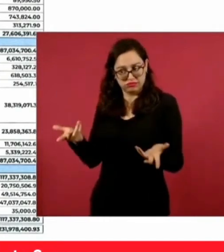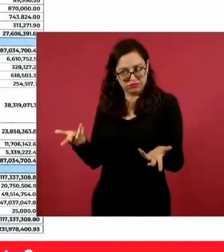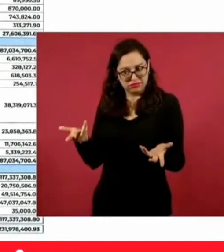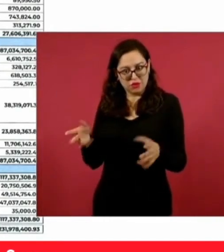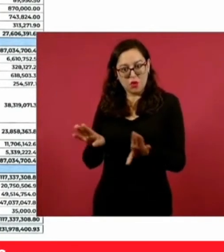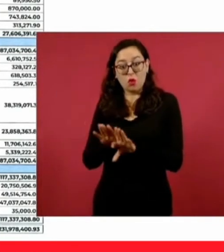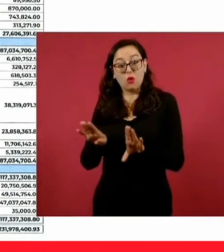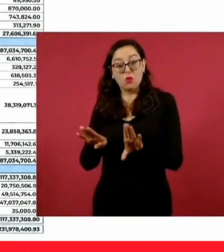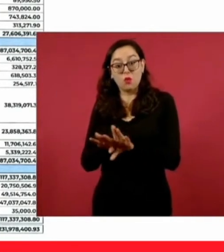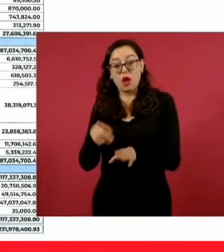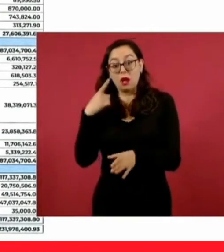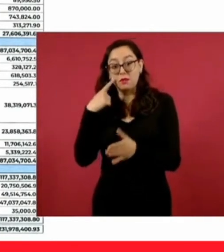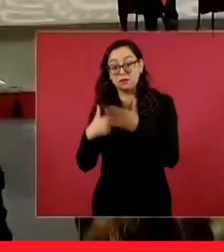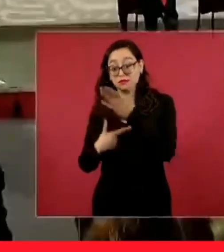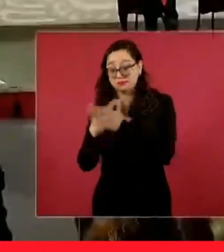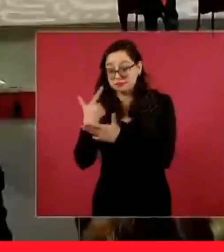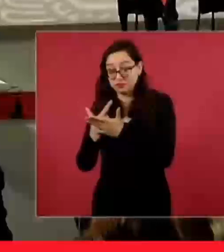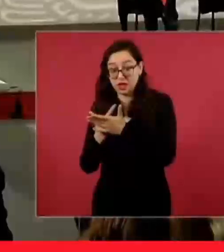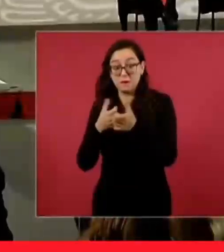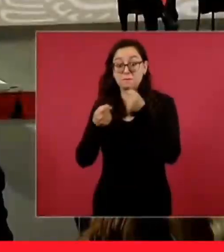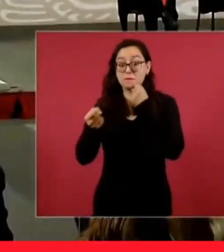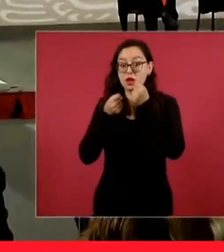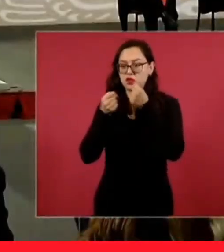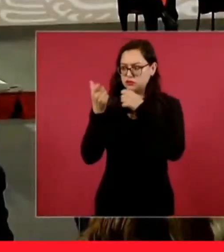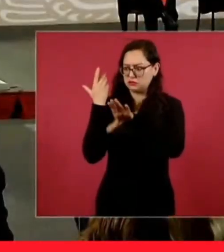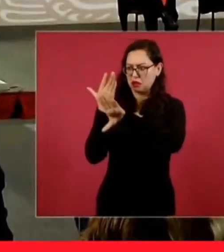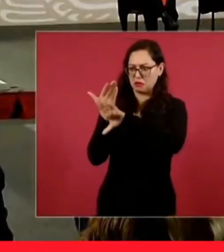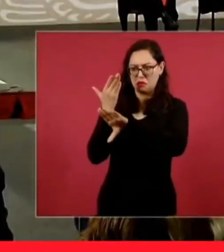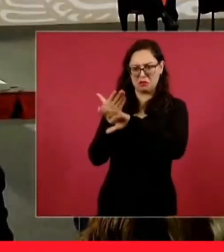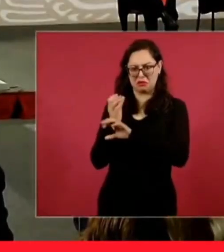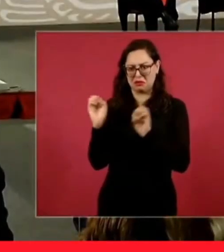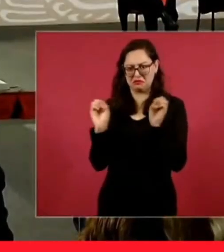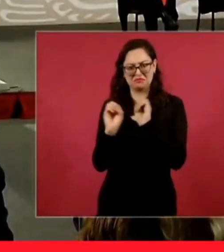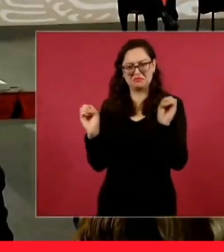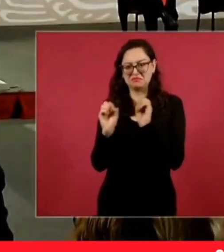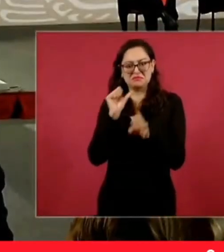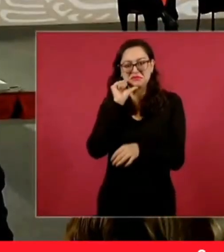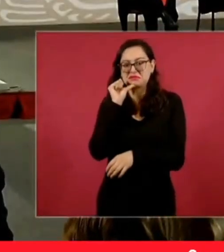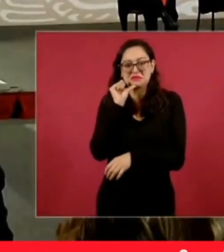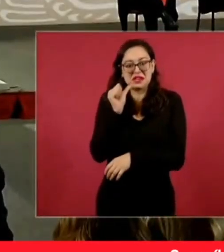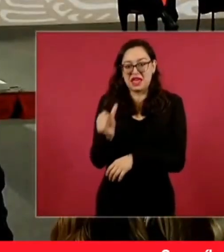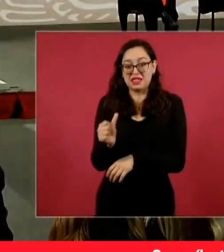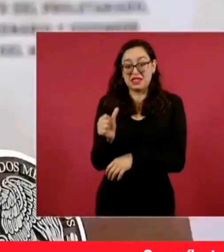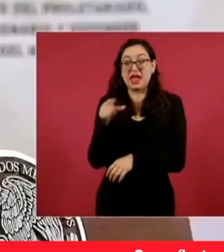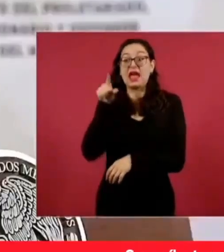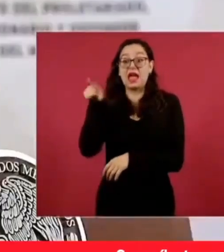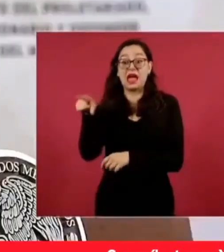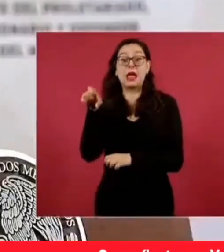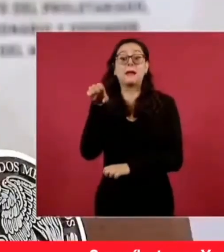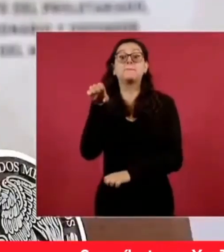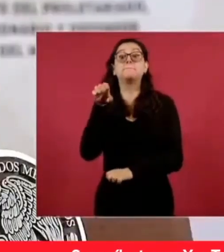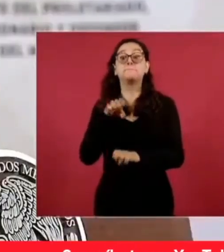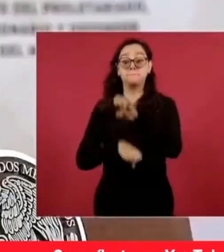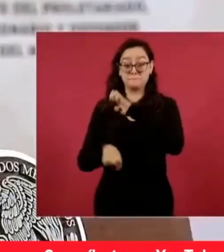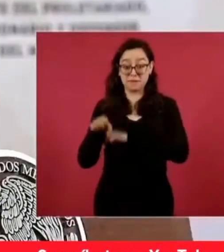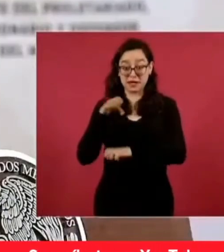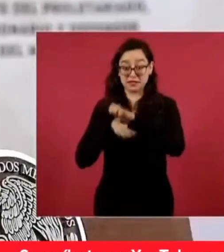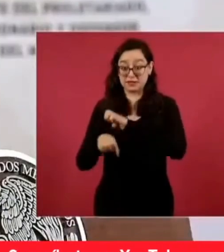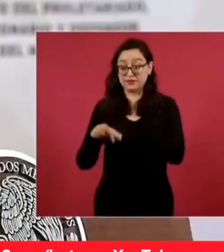periodistas. No es en contra de los periodistas. La empresa Latinos